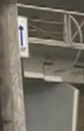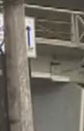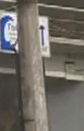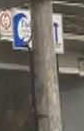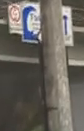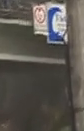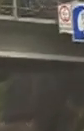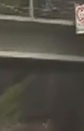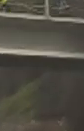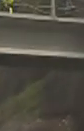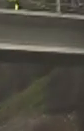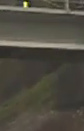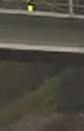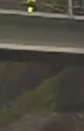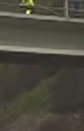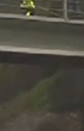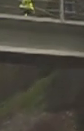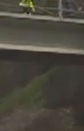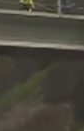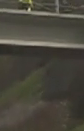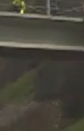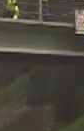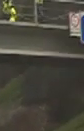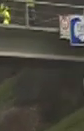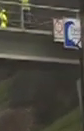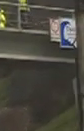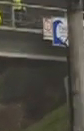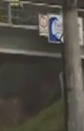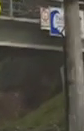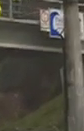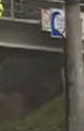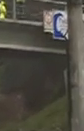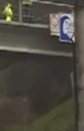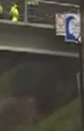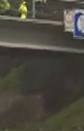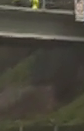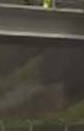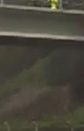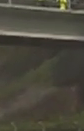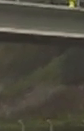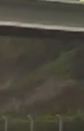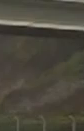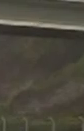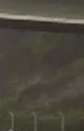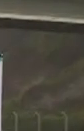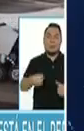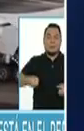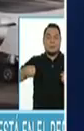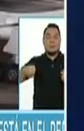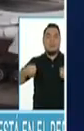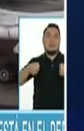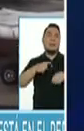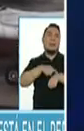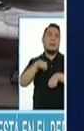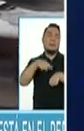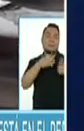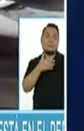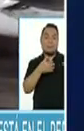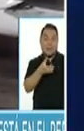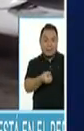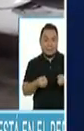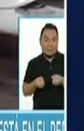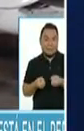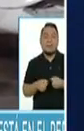de vacunas de Sinopharm al Perú para inmunizar a la población, o en esta primera fase a los médicos,